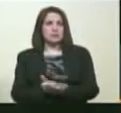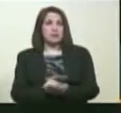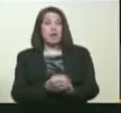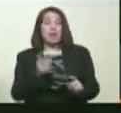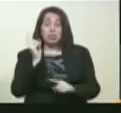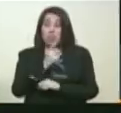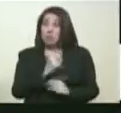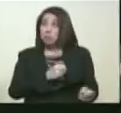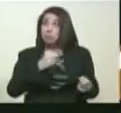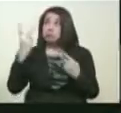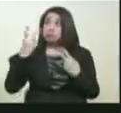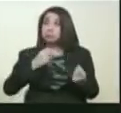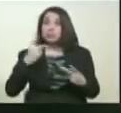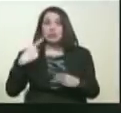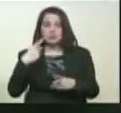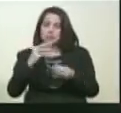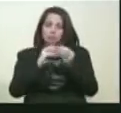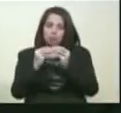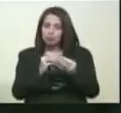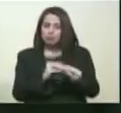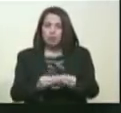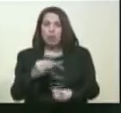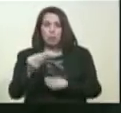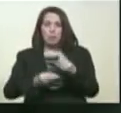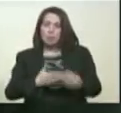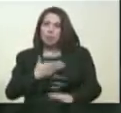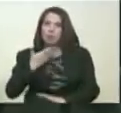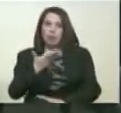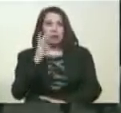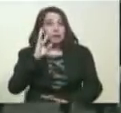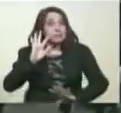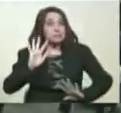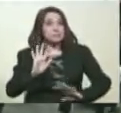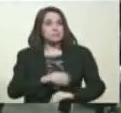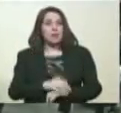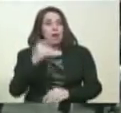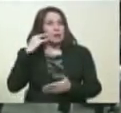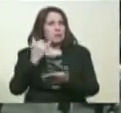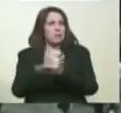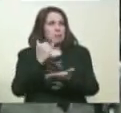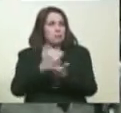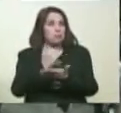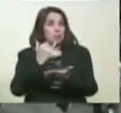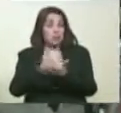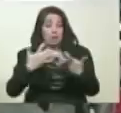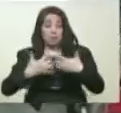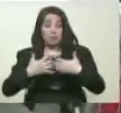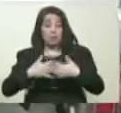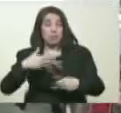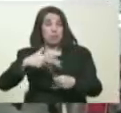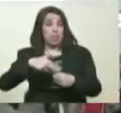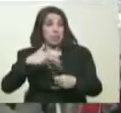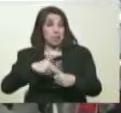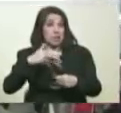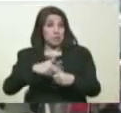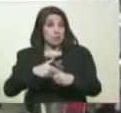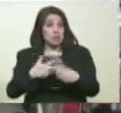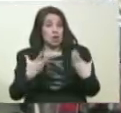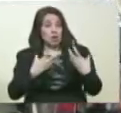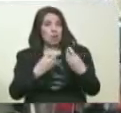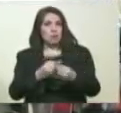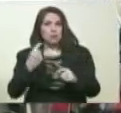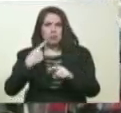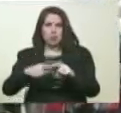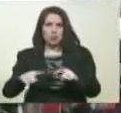Sí, estamos en los trámites para poder hacerlo y actualmente estamos intentando hacer pruebas en PDVSA junto con los organismos, el